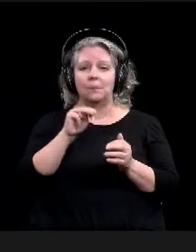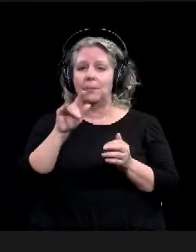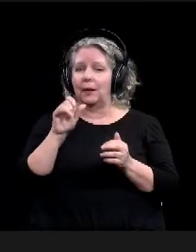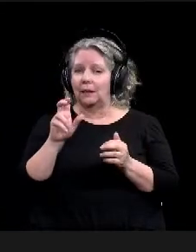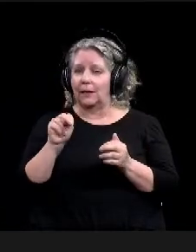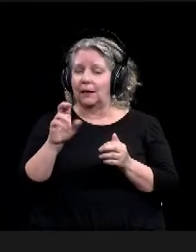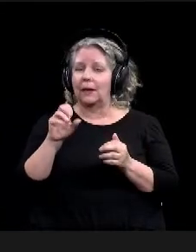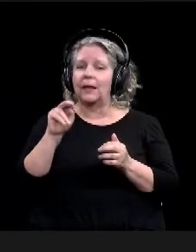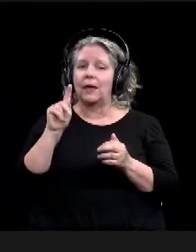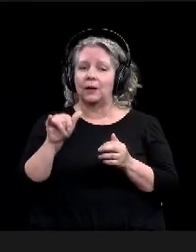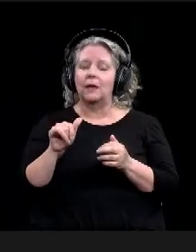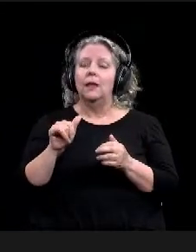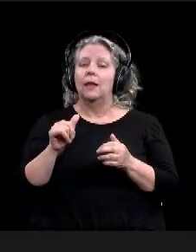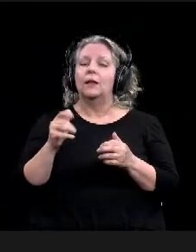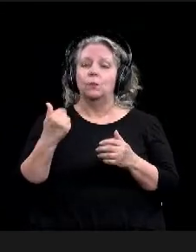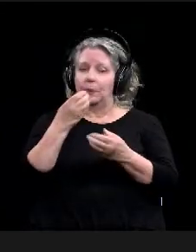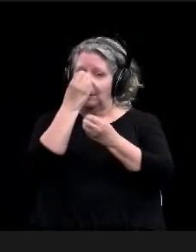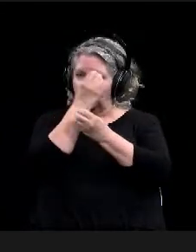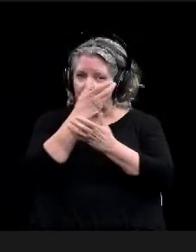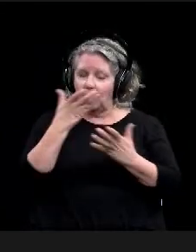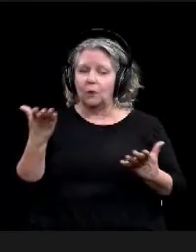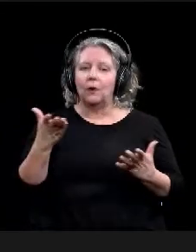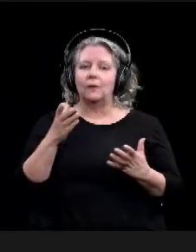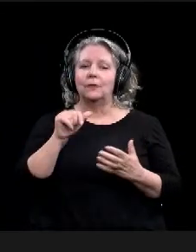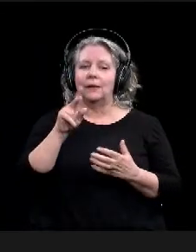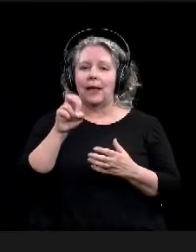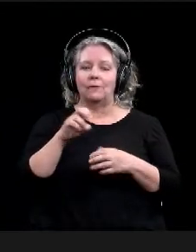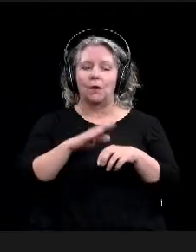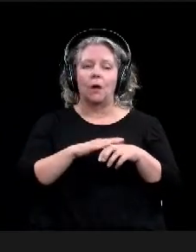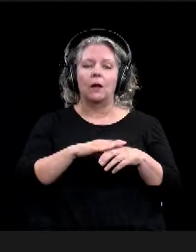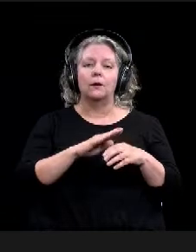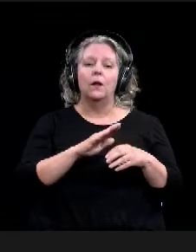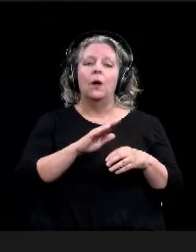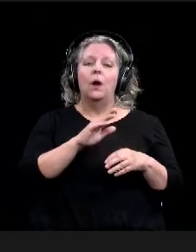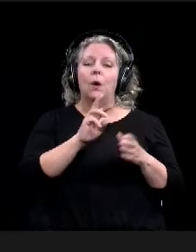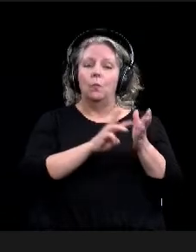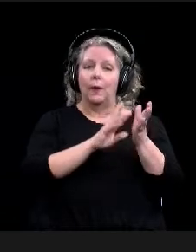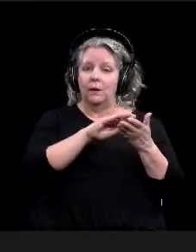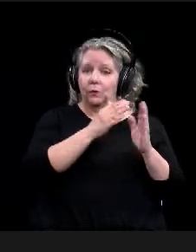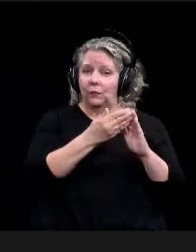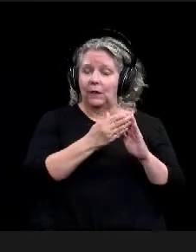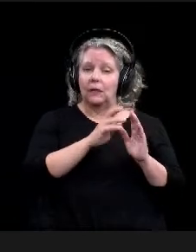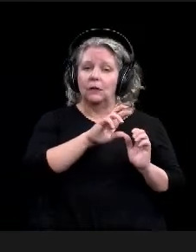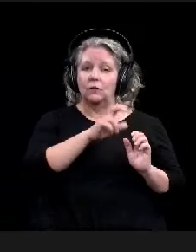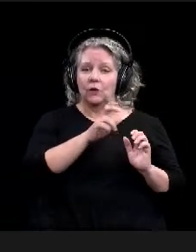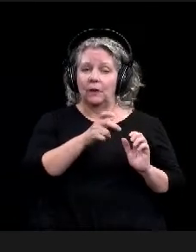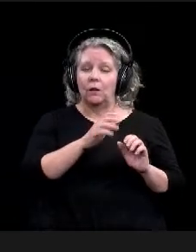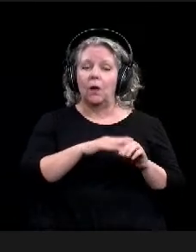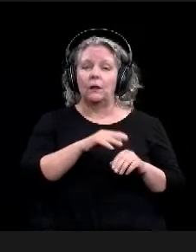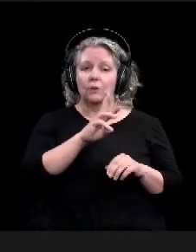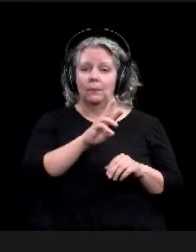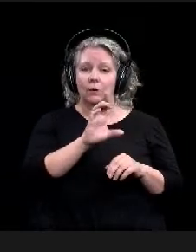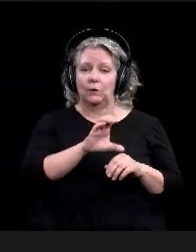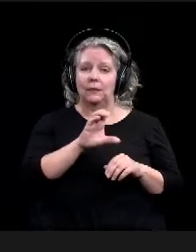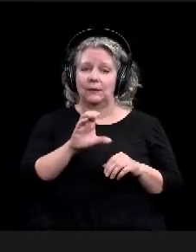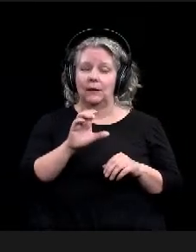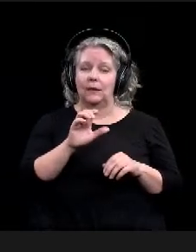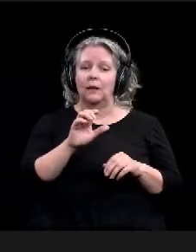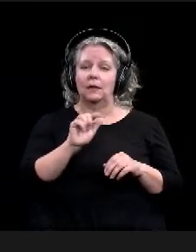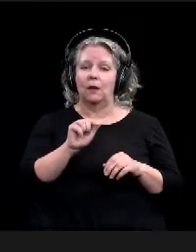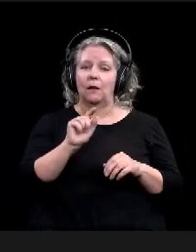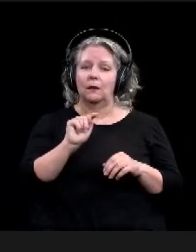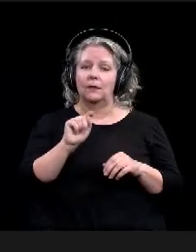conferencia en línea en el w tv y también en el página del